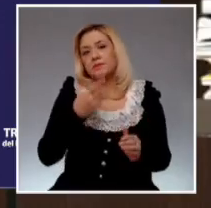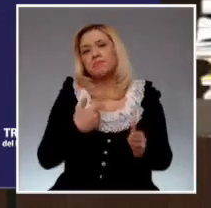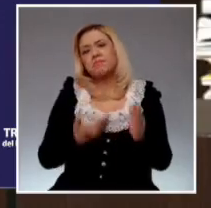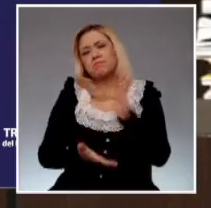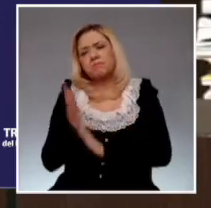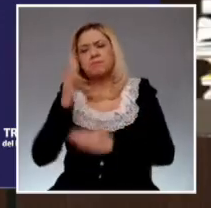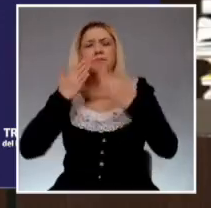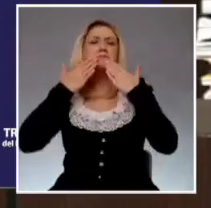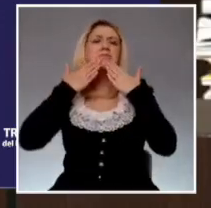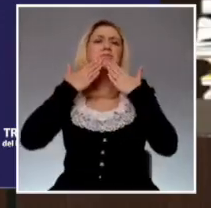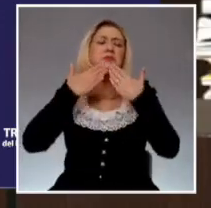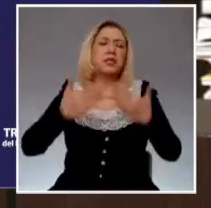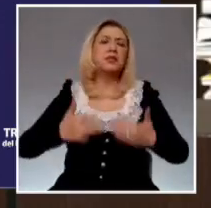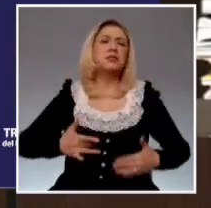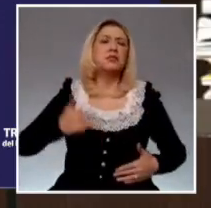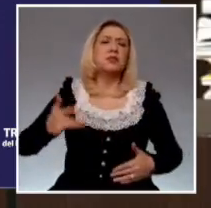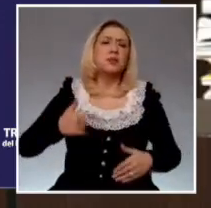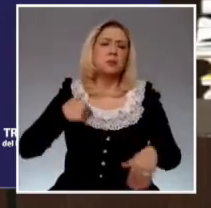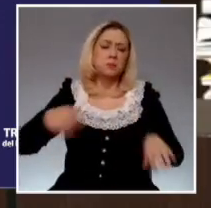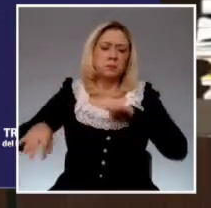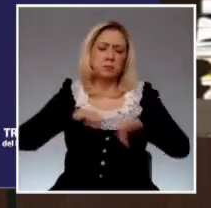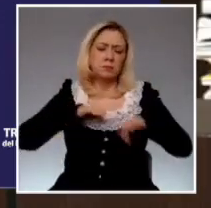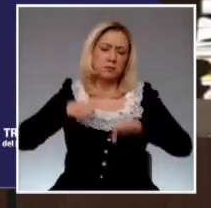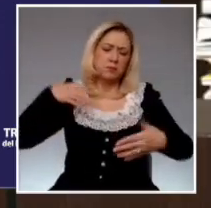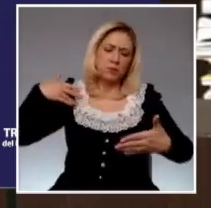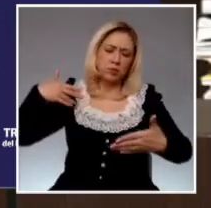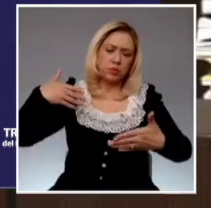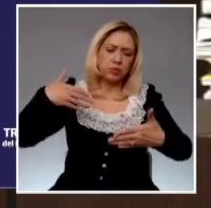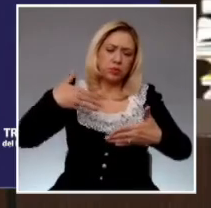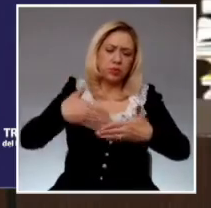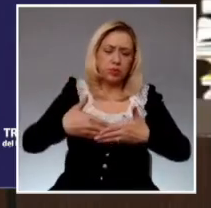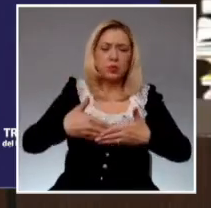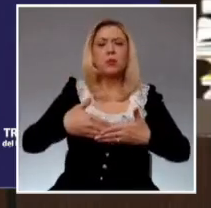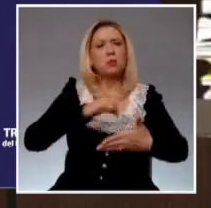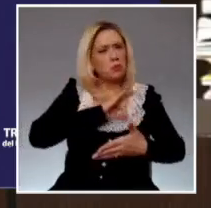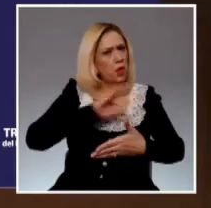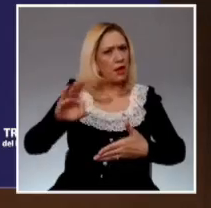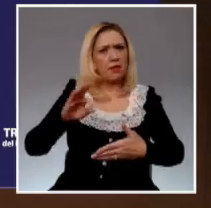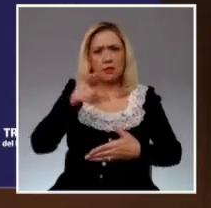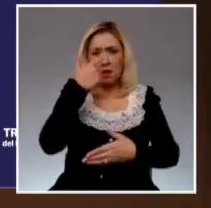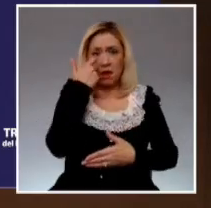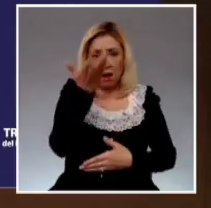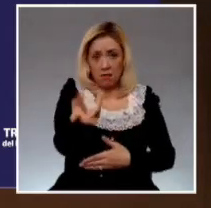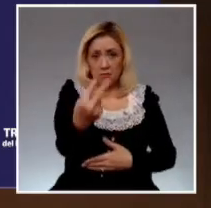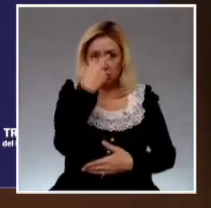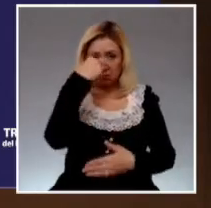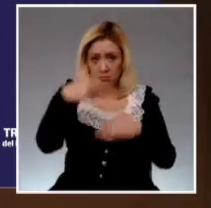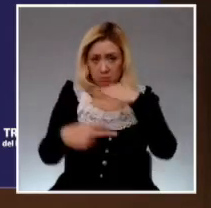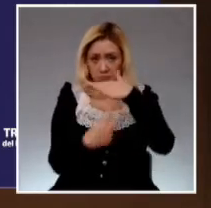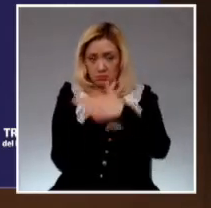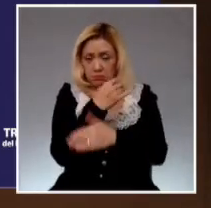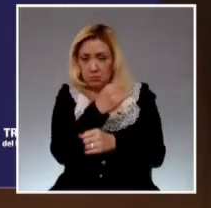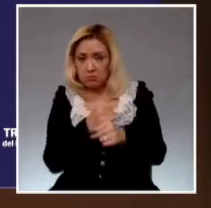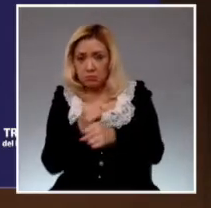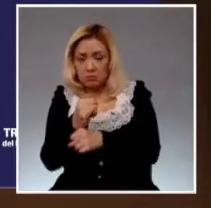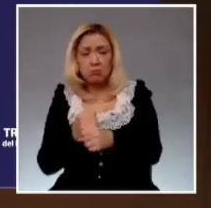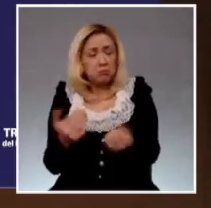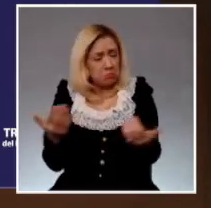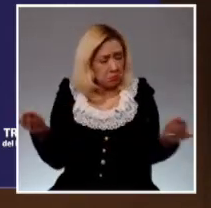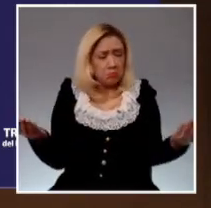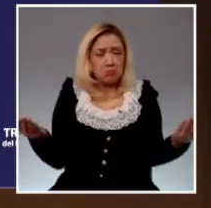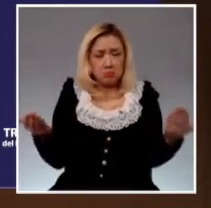alcanzados durante su gestión, la cual puede ser auditada en cualquier momento, pues siempre se actuó con transparencia y apego a la